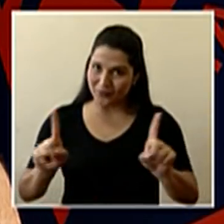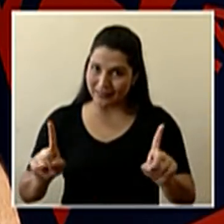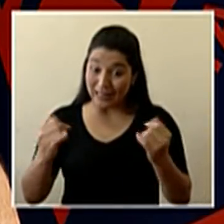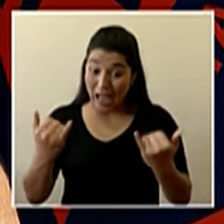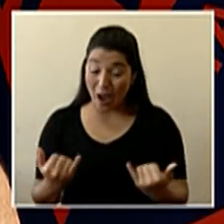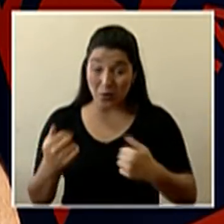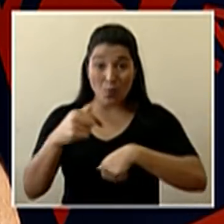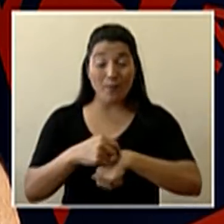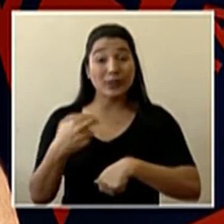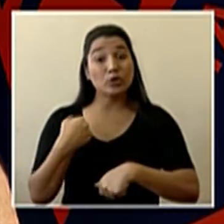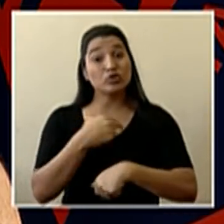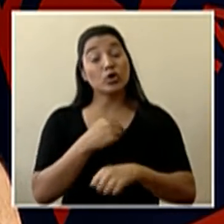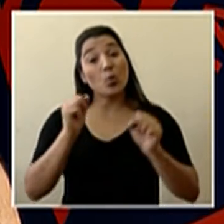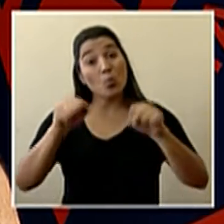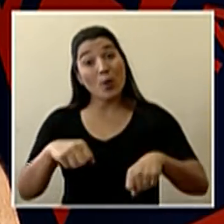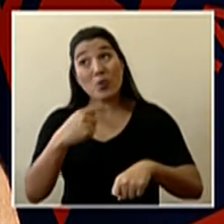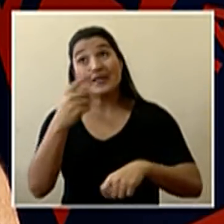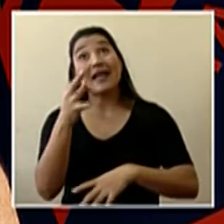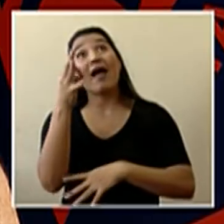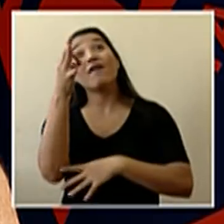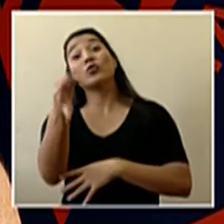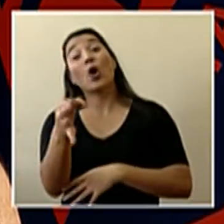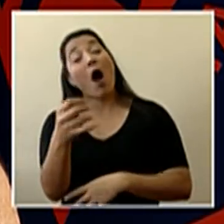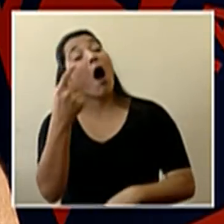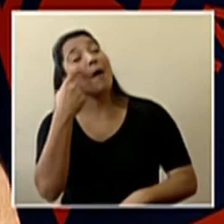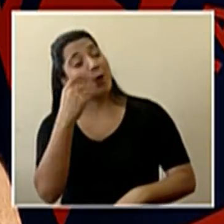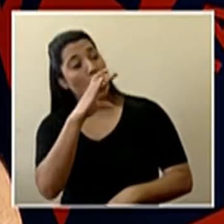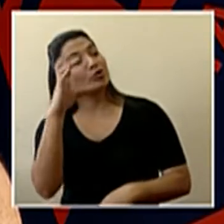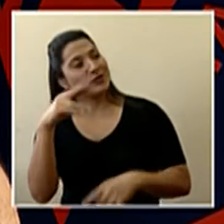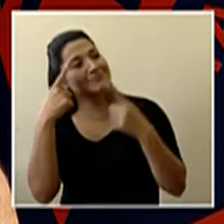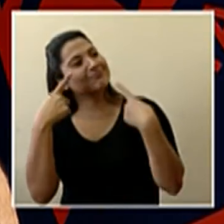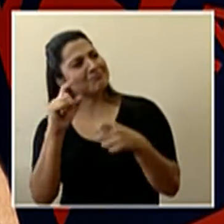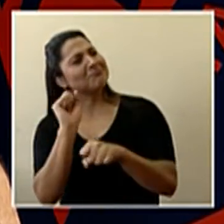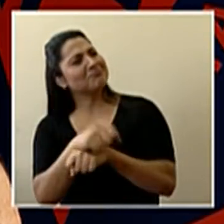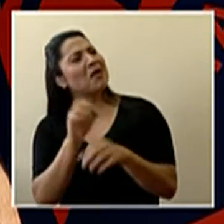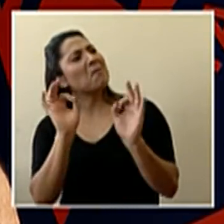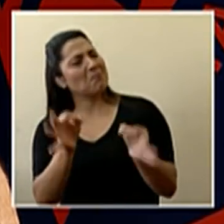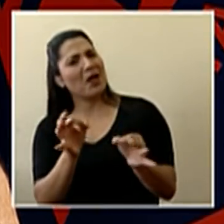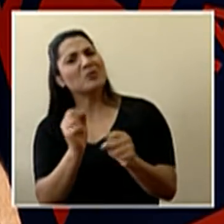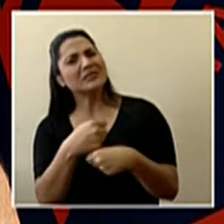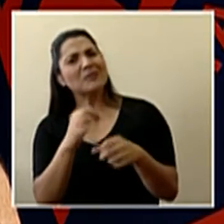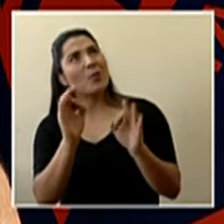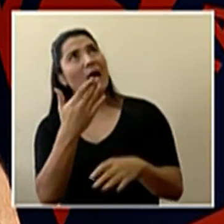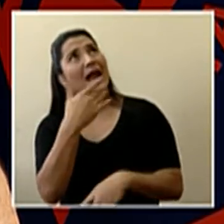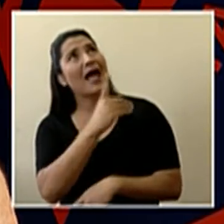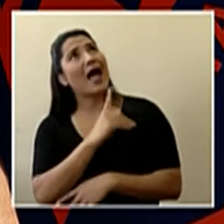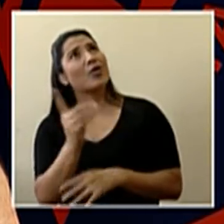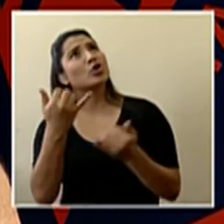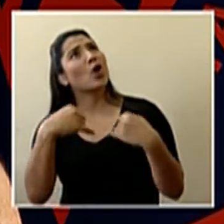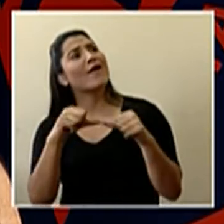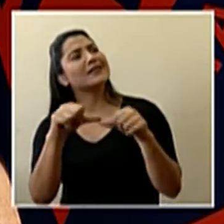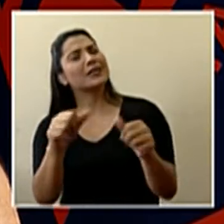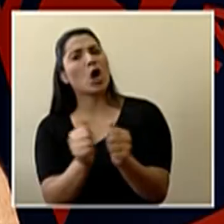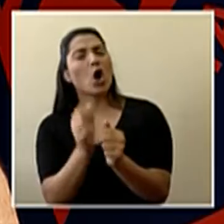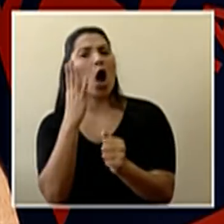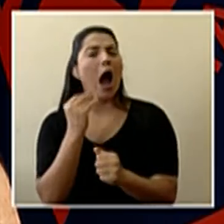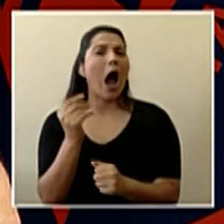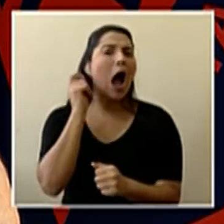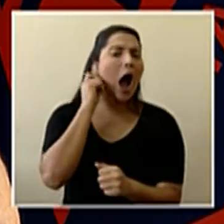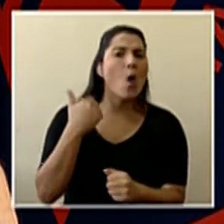en el que podemos decir en unos años, vieron, lo hicimos bien hecho, salimos bien, gracias a Dios aquí estoy con mis abuelos, estoy con mis